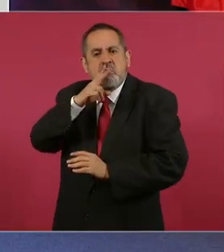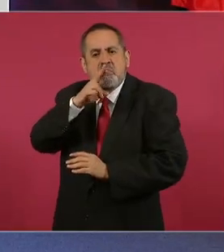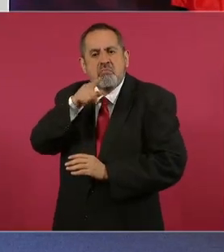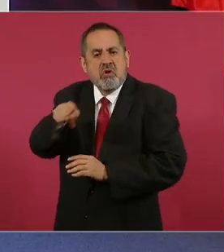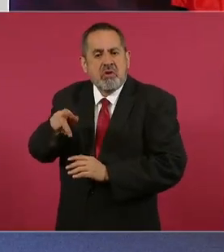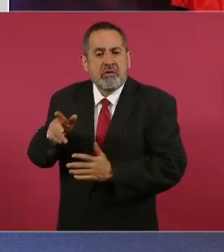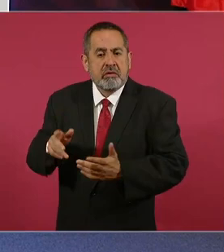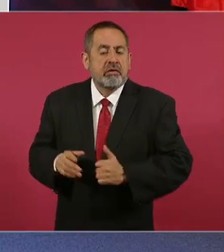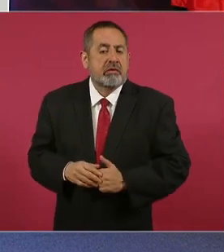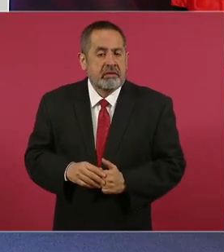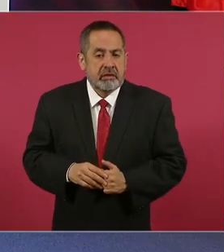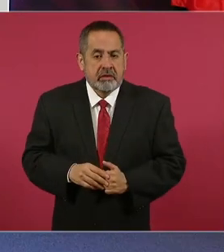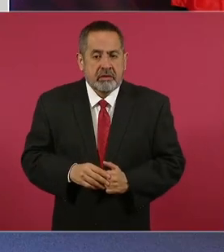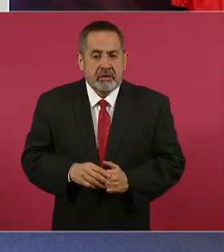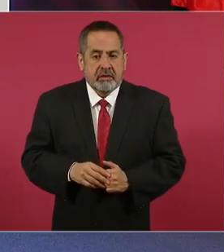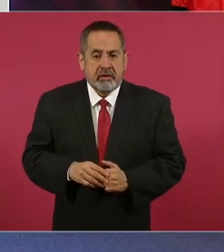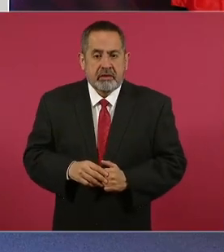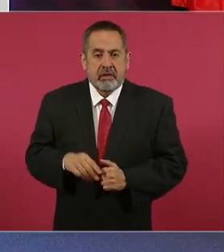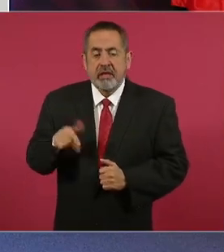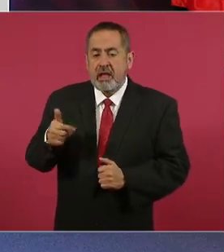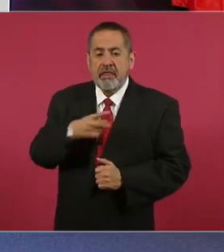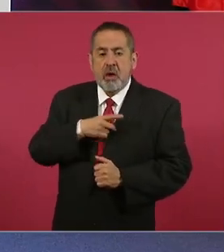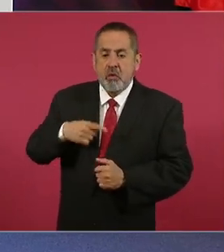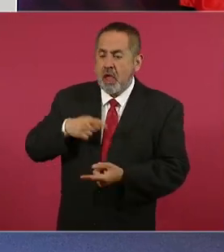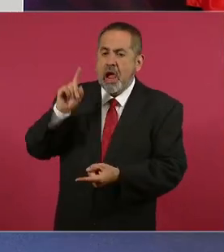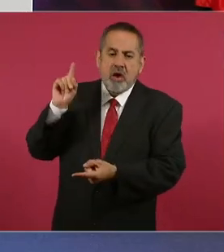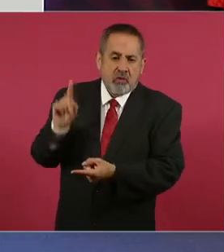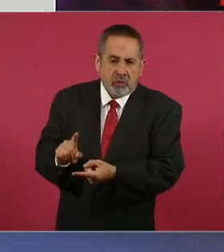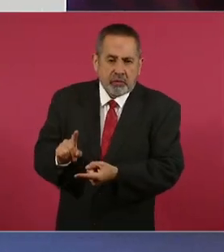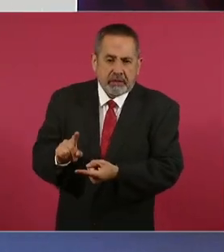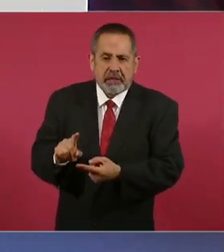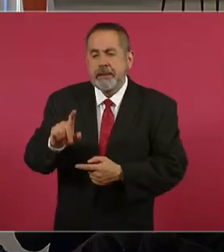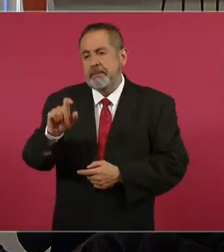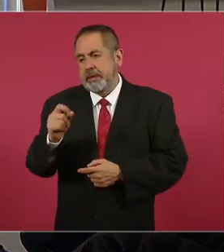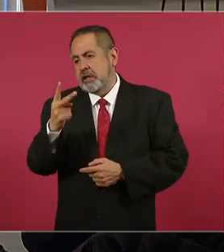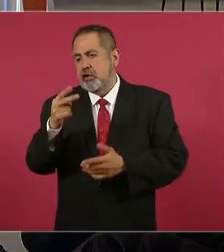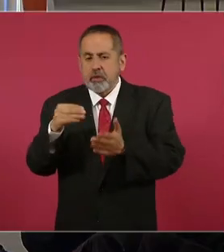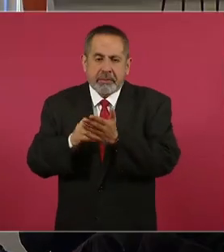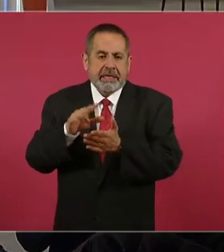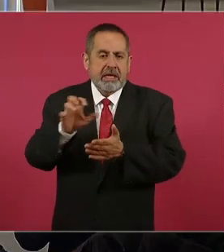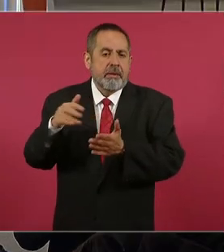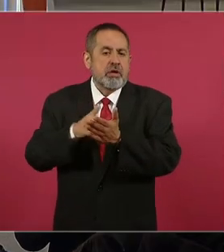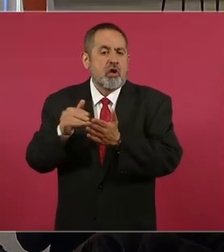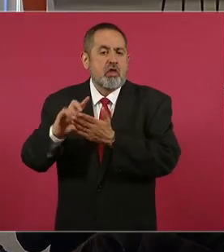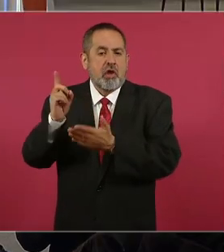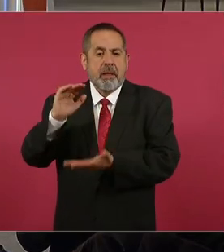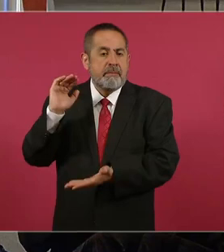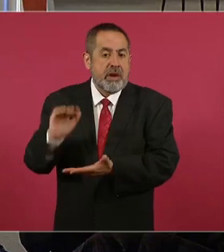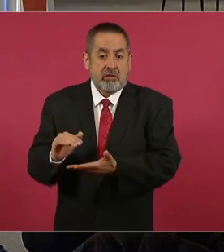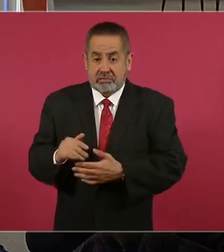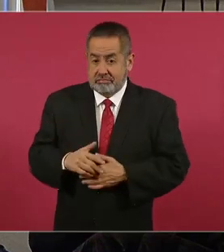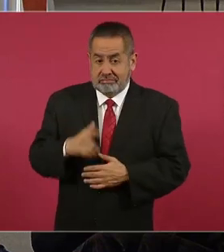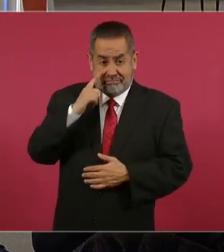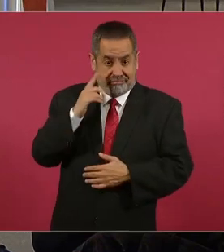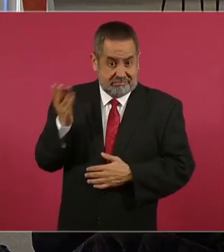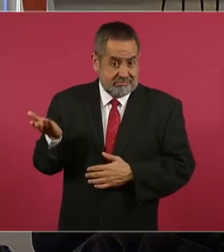sexenios anteriores. Y disminución de deuda en 22.500 millones de dólares. Este es